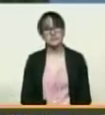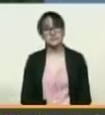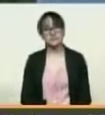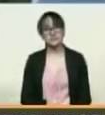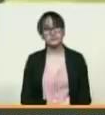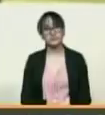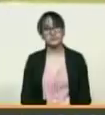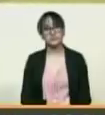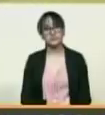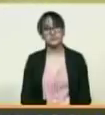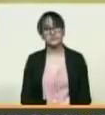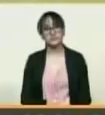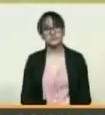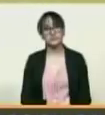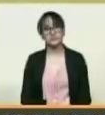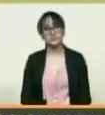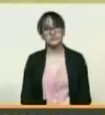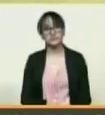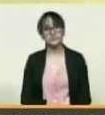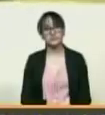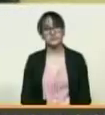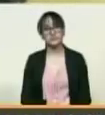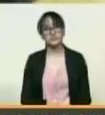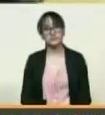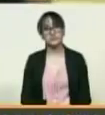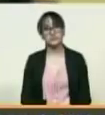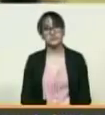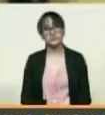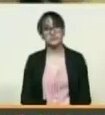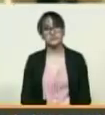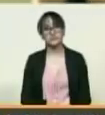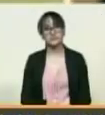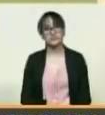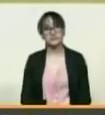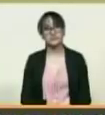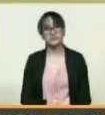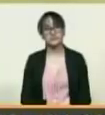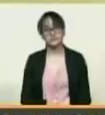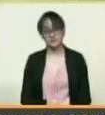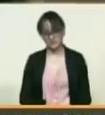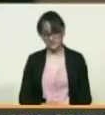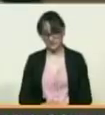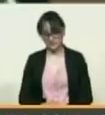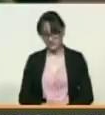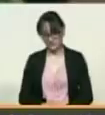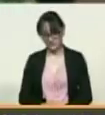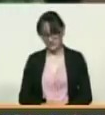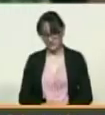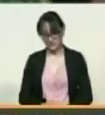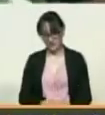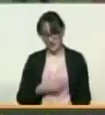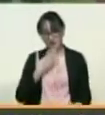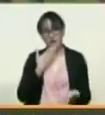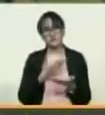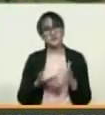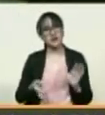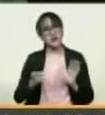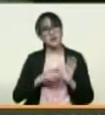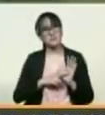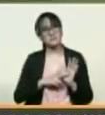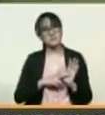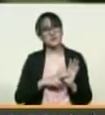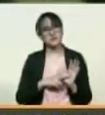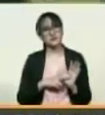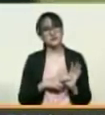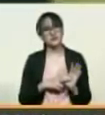señorita. La señora primero. Hello, thank you very much. Muchísimas gracias. ¿Puede repetir exactamente?